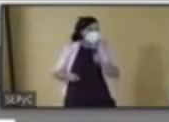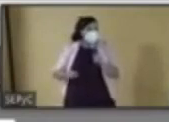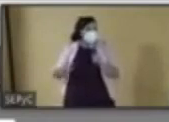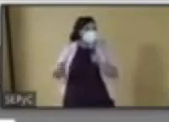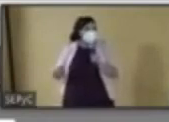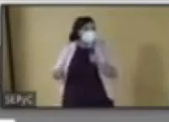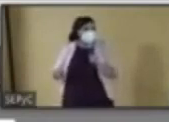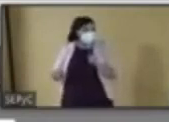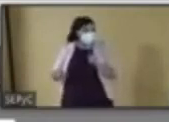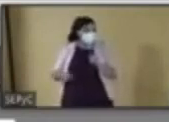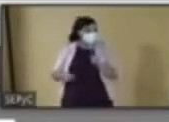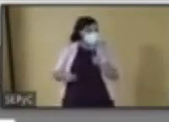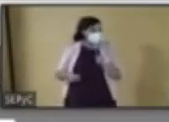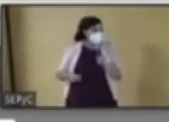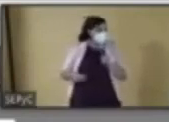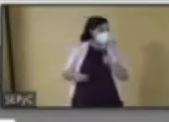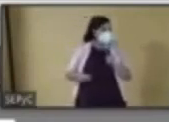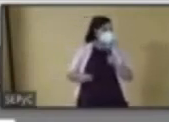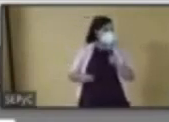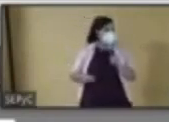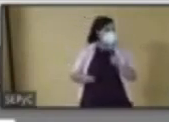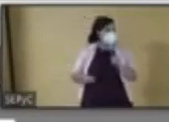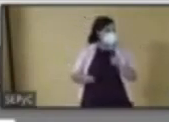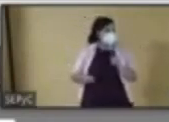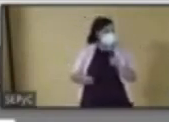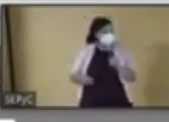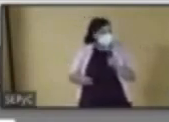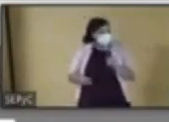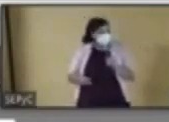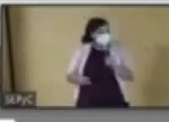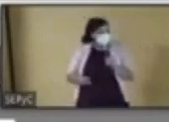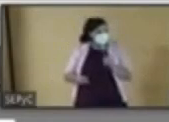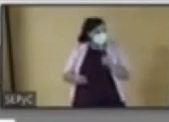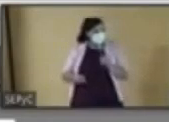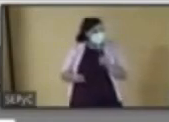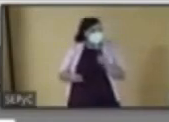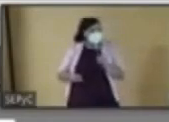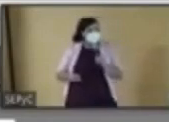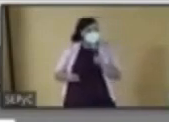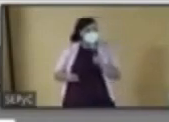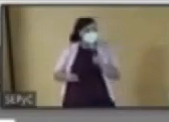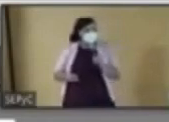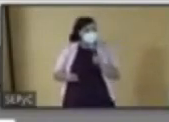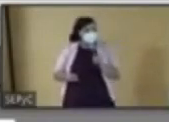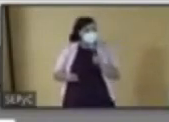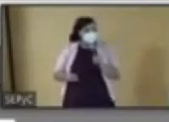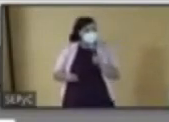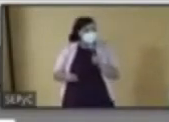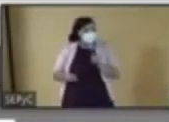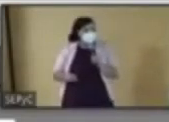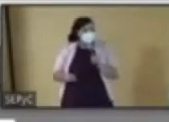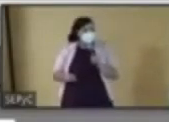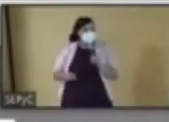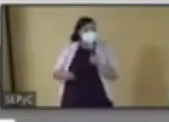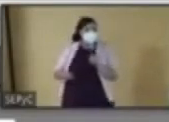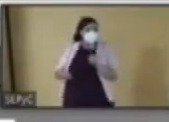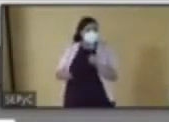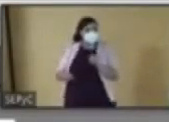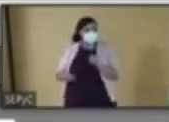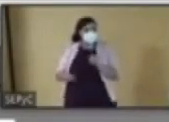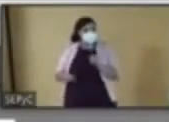se estableció el valor que estoy reflejando de adquisición y en su caso la ubicación del inmueble que estoy registrando, es decir,